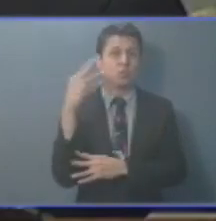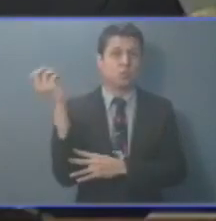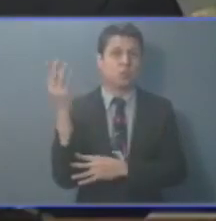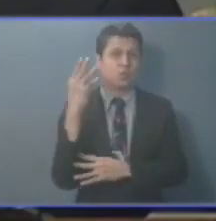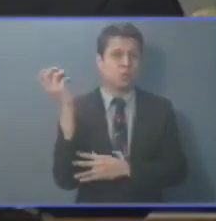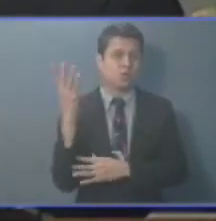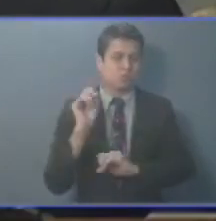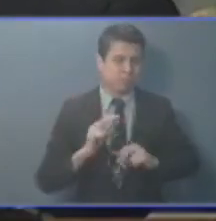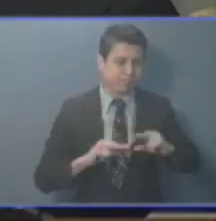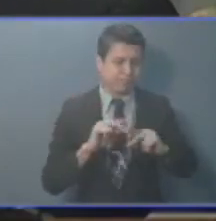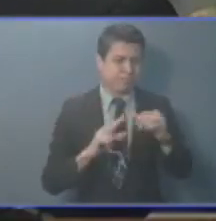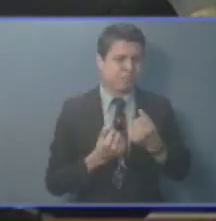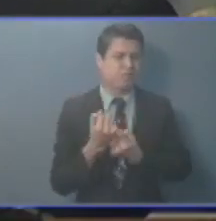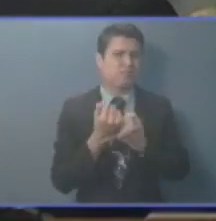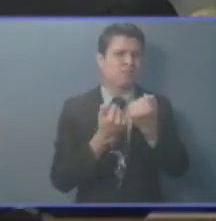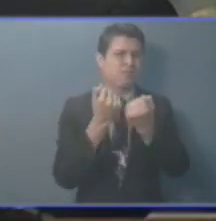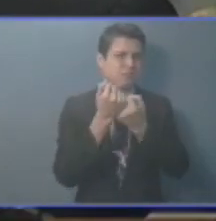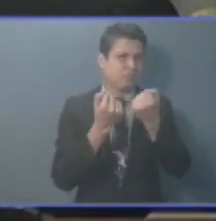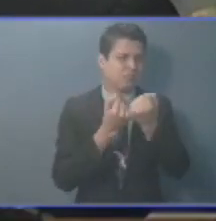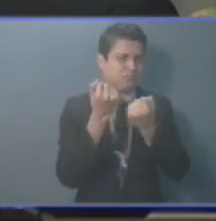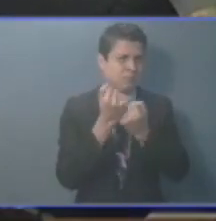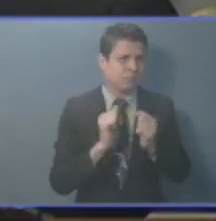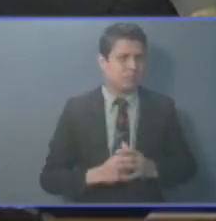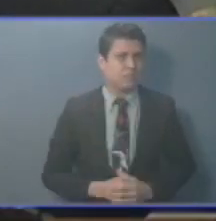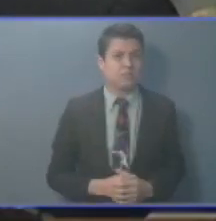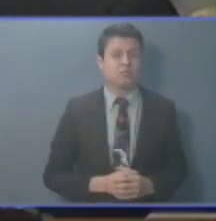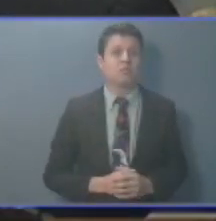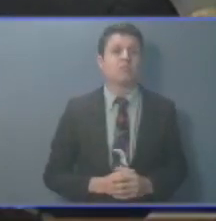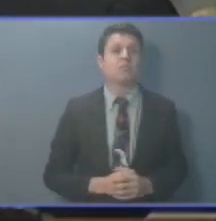y Reconstrucción.